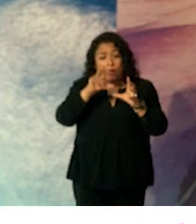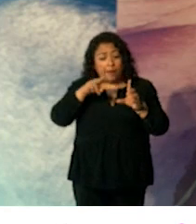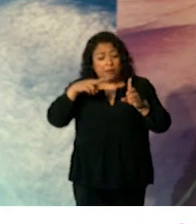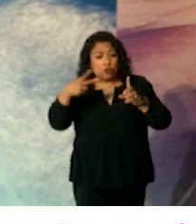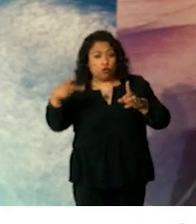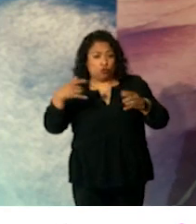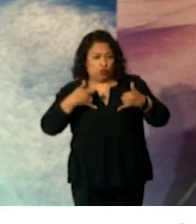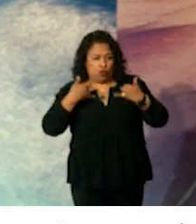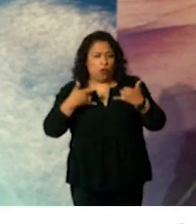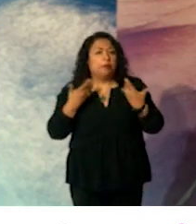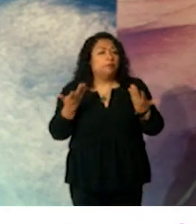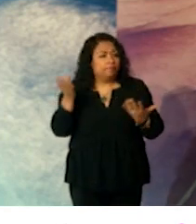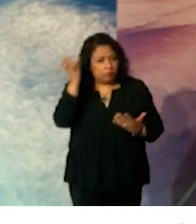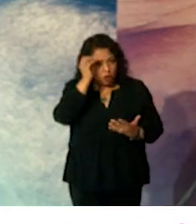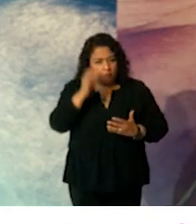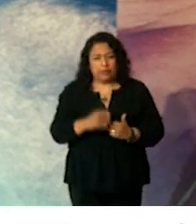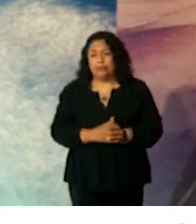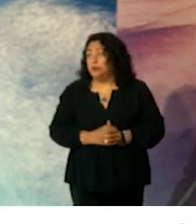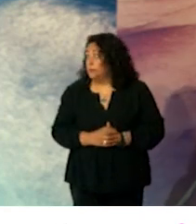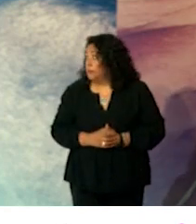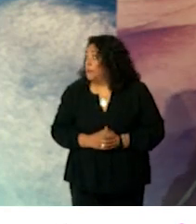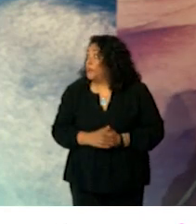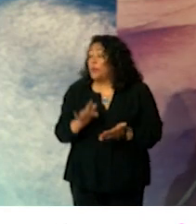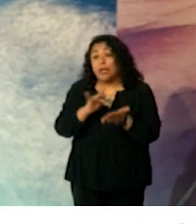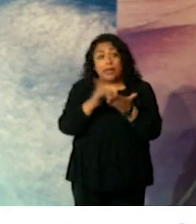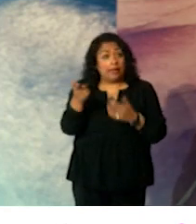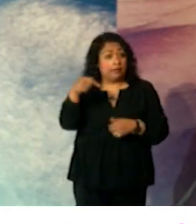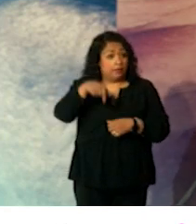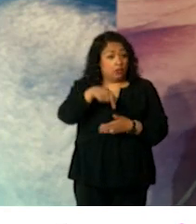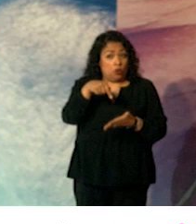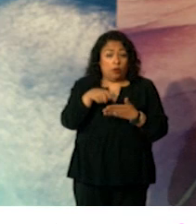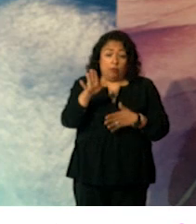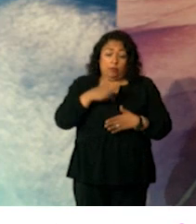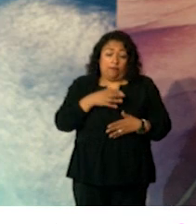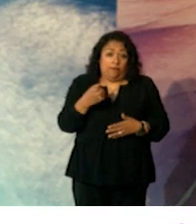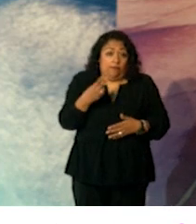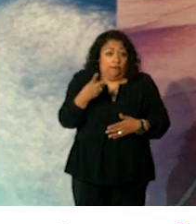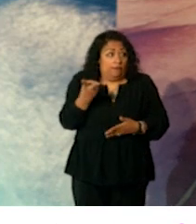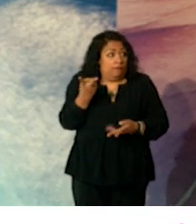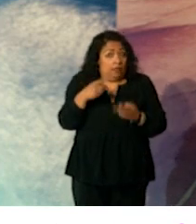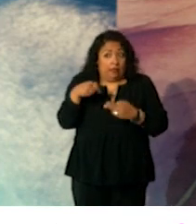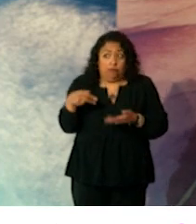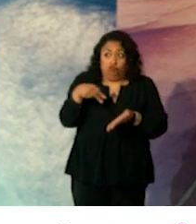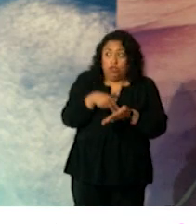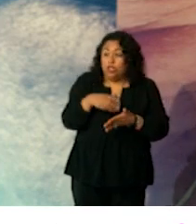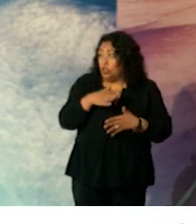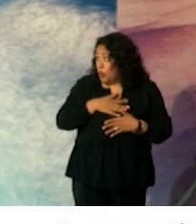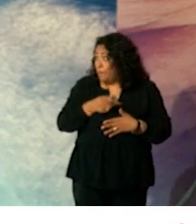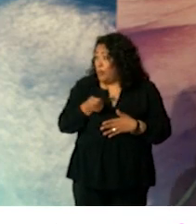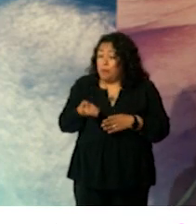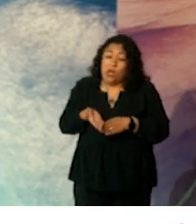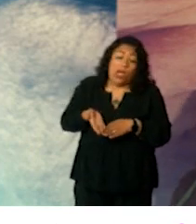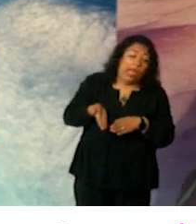juventudes? Bueno, pues muchísimas gracias por el espacio y es un honor poder estar aquí. Yo me regresaría